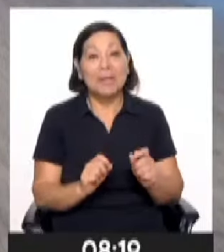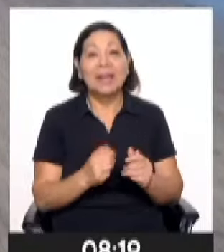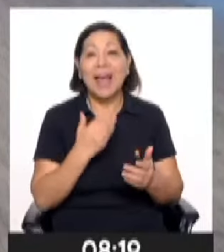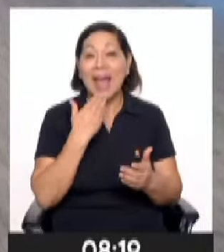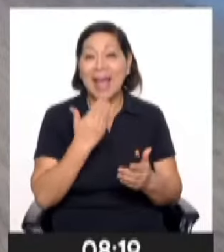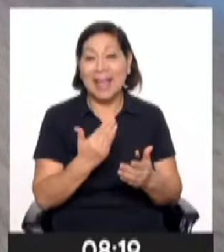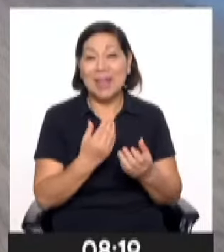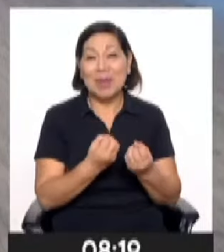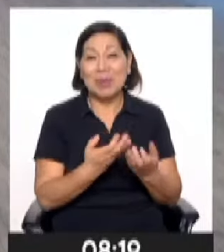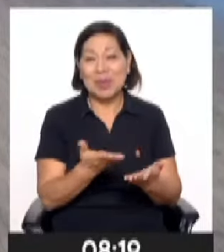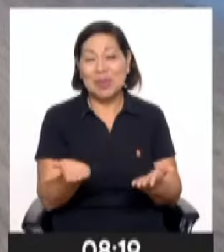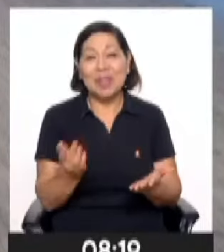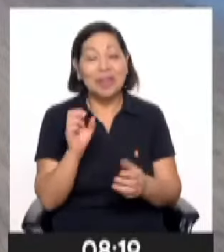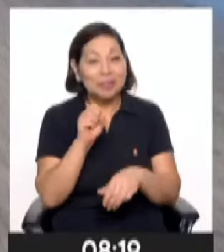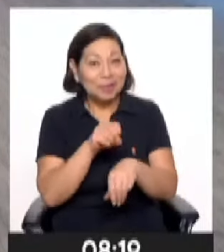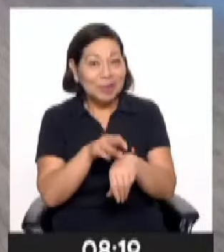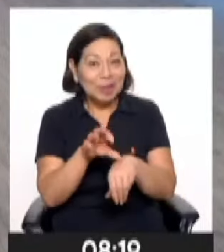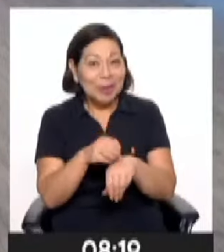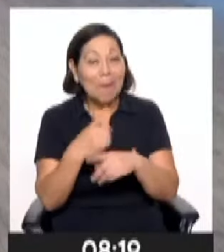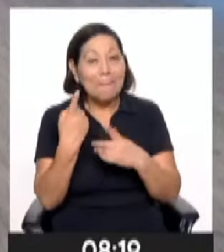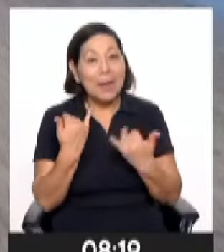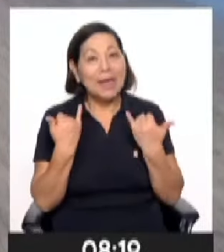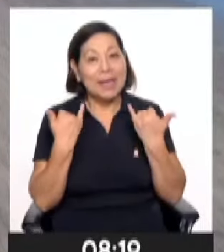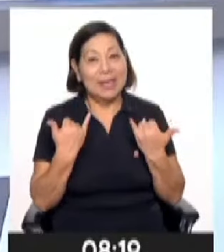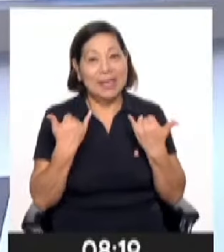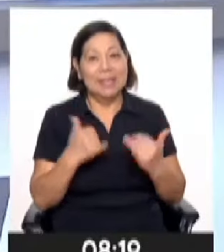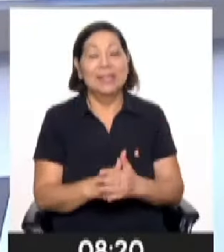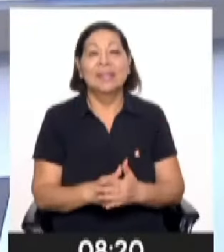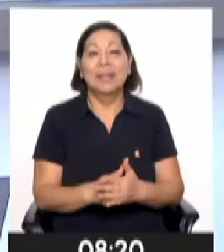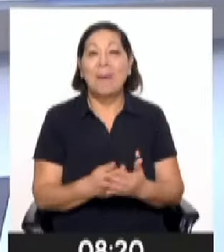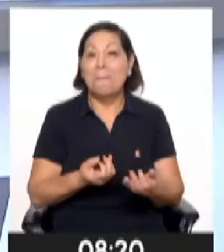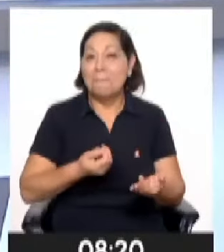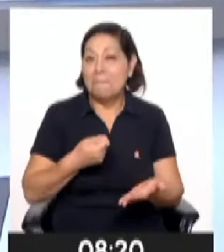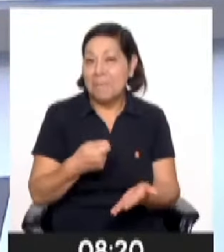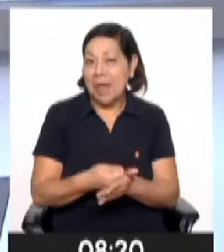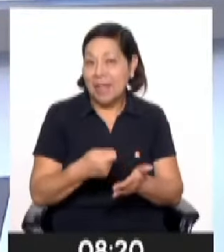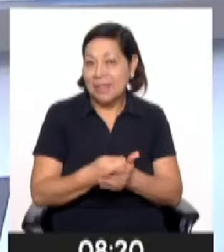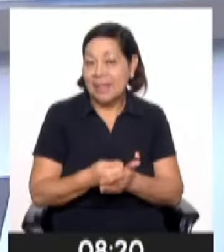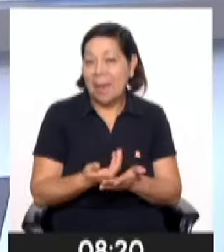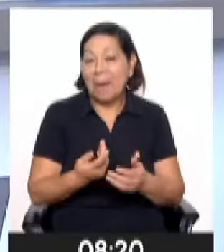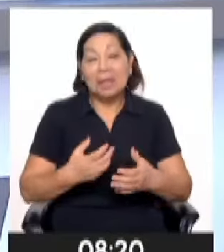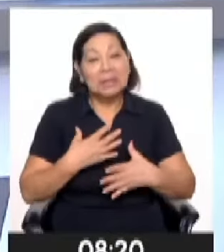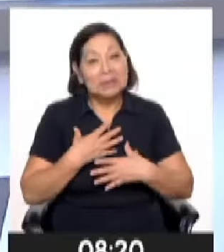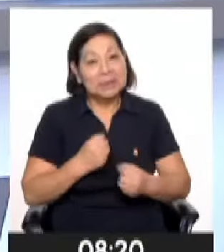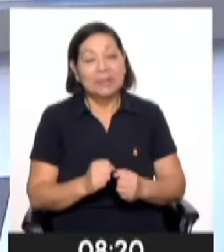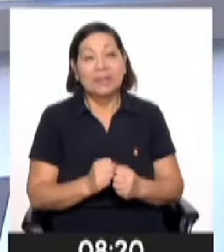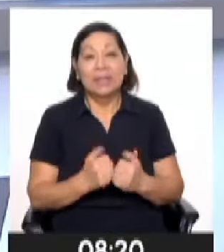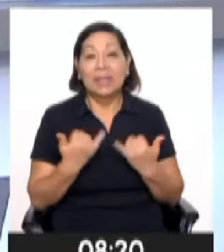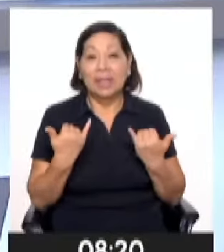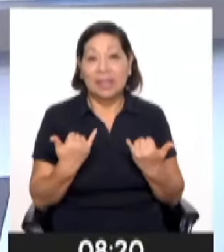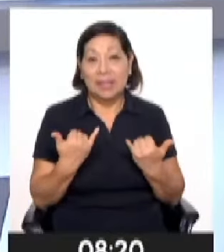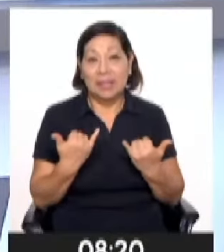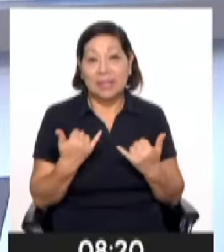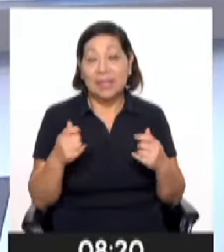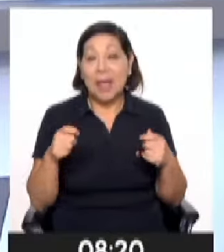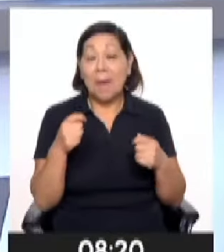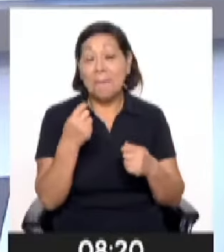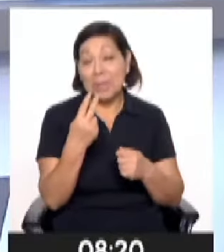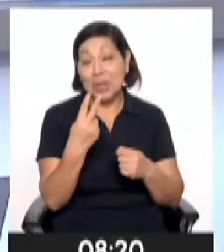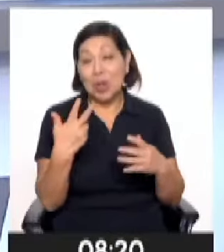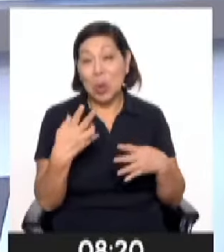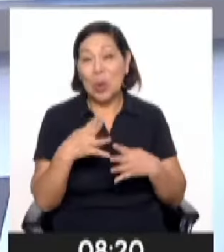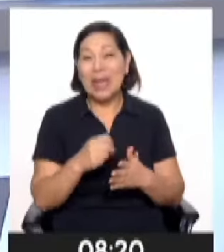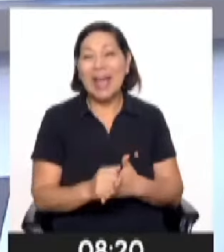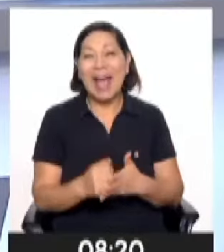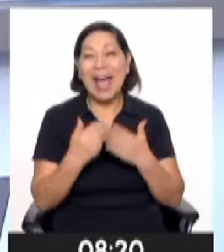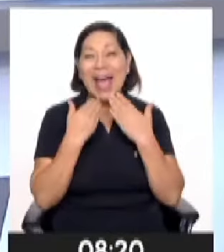Le agradecemos muchísimo por los consejos para esta finanza familiar sana en el marco de estas fiestas patrias.